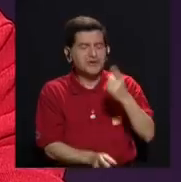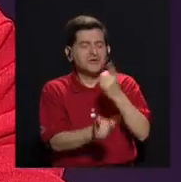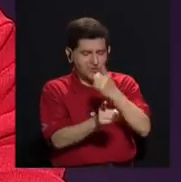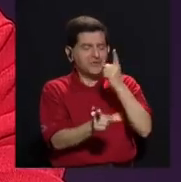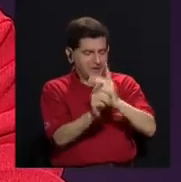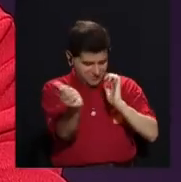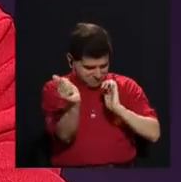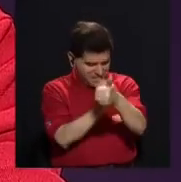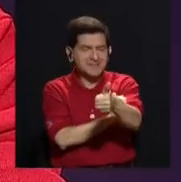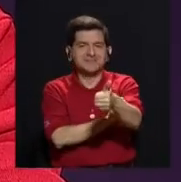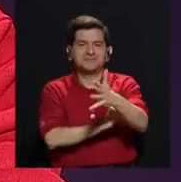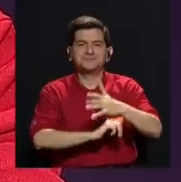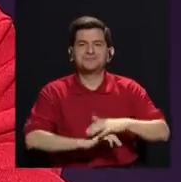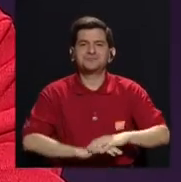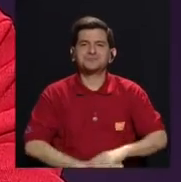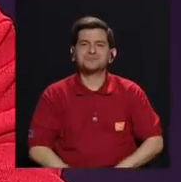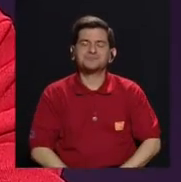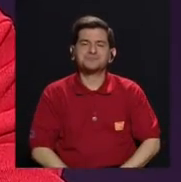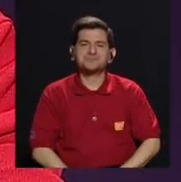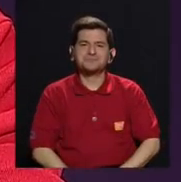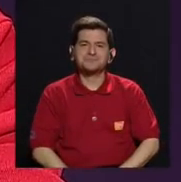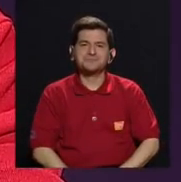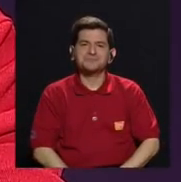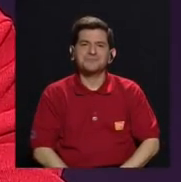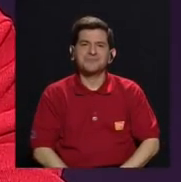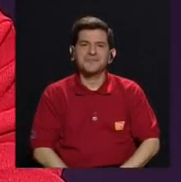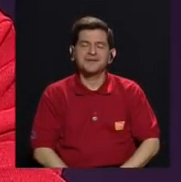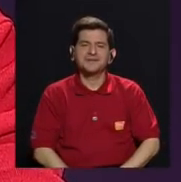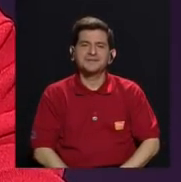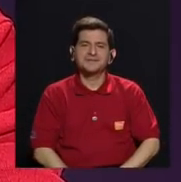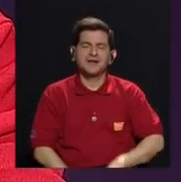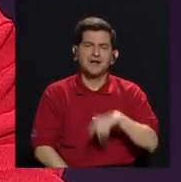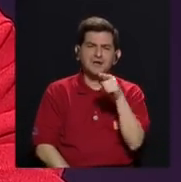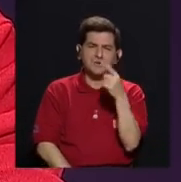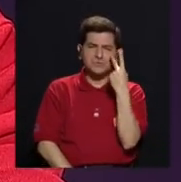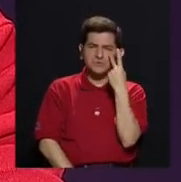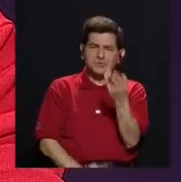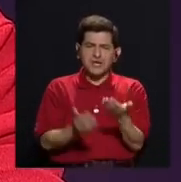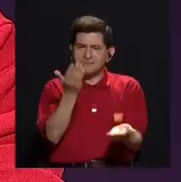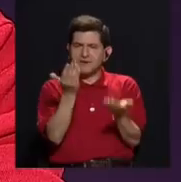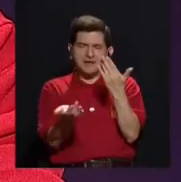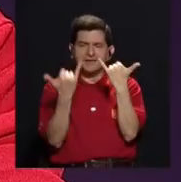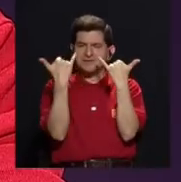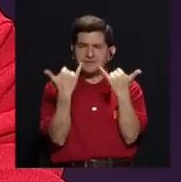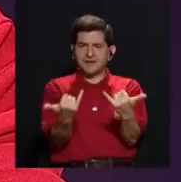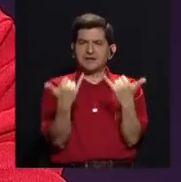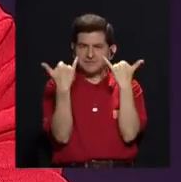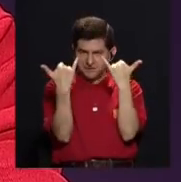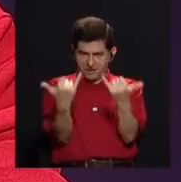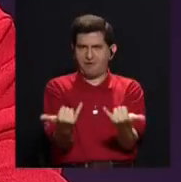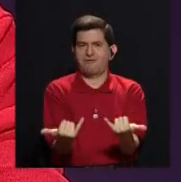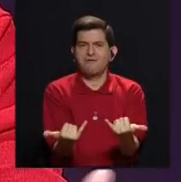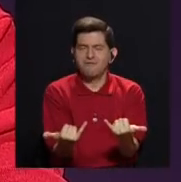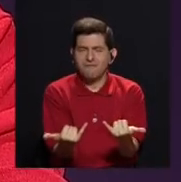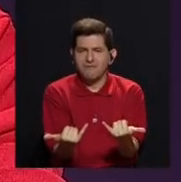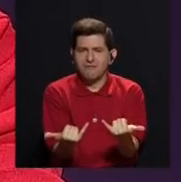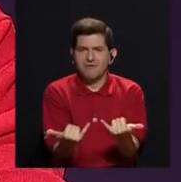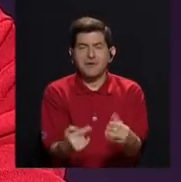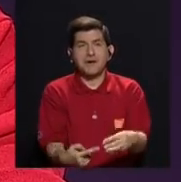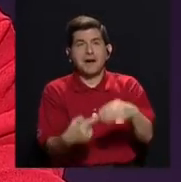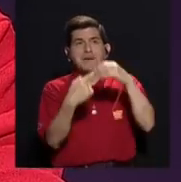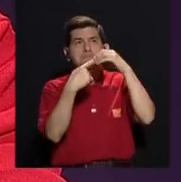tranquilamente cuál es cuál ves vos barberá que es en este momento como